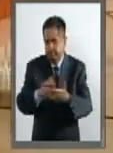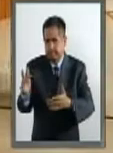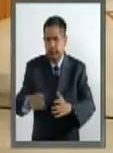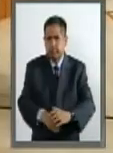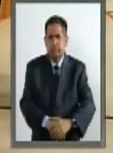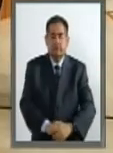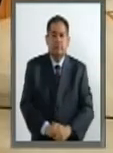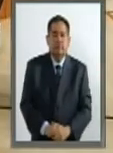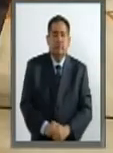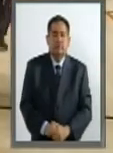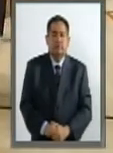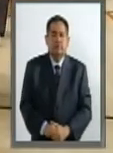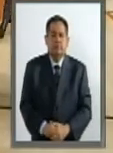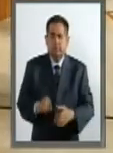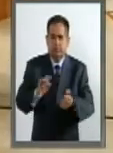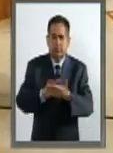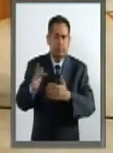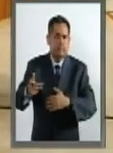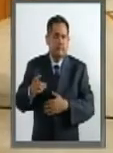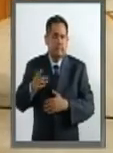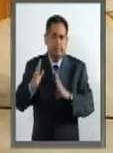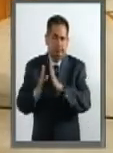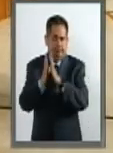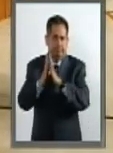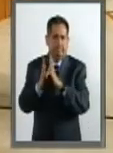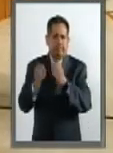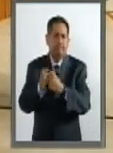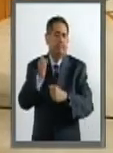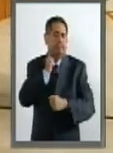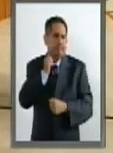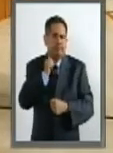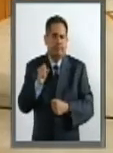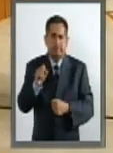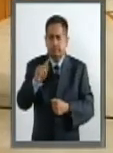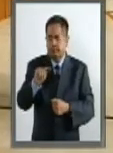Muchas gracias por su intervención, senadora Tagle Martínez.